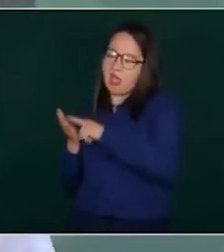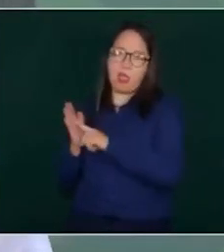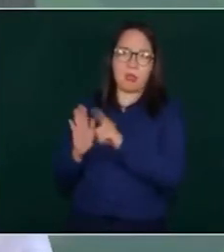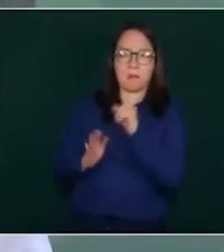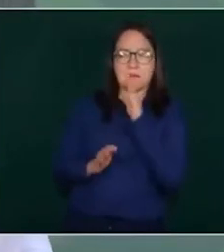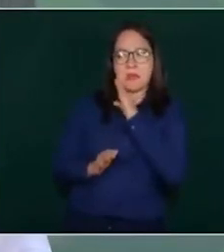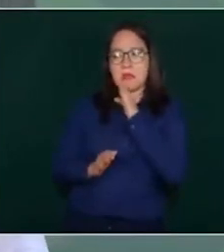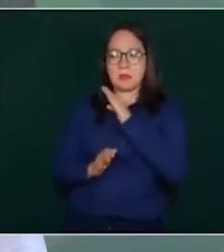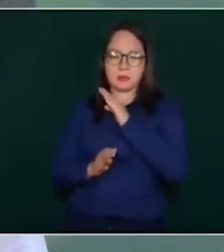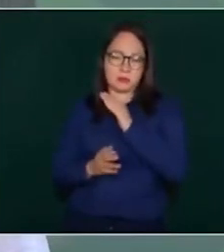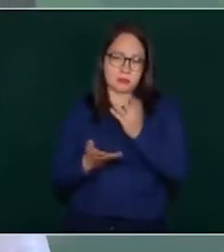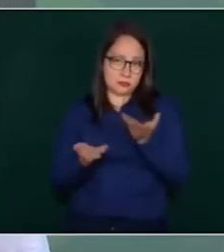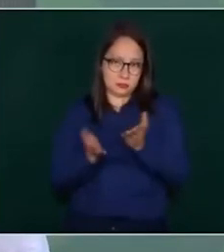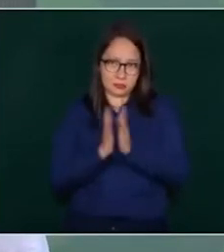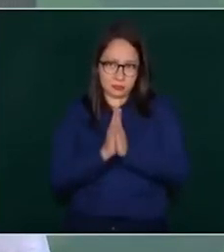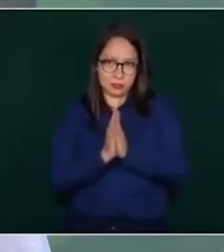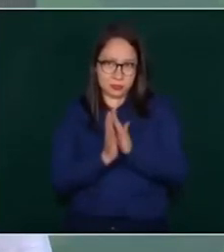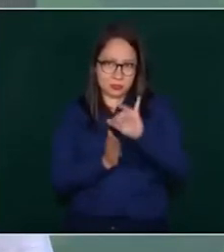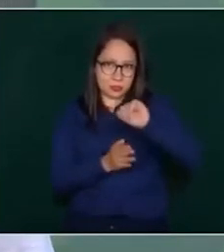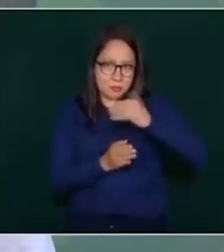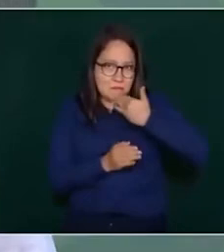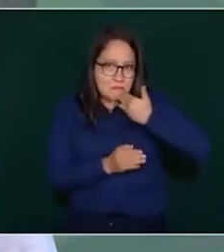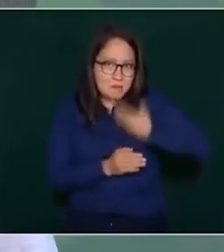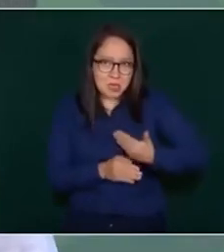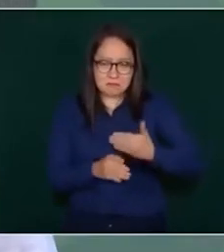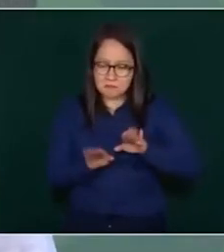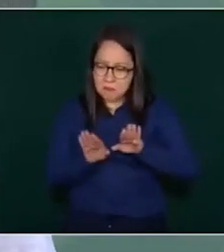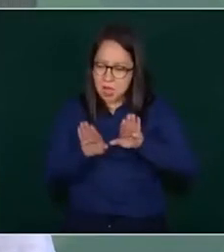es un gran aeropuerto.